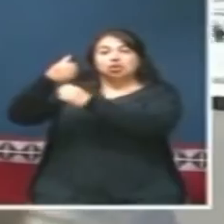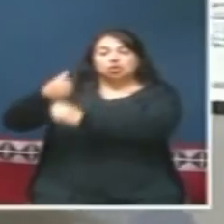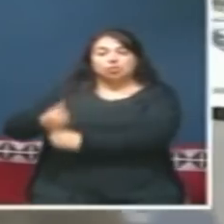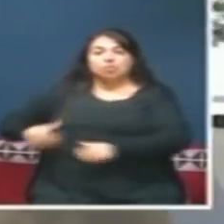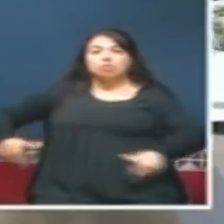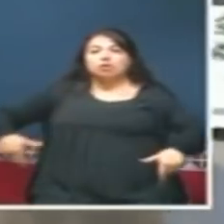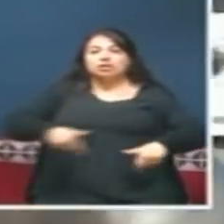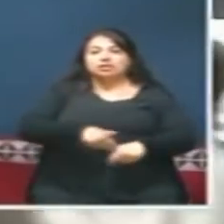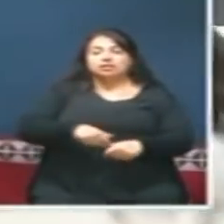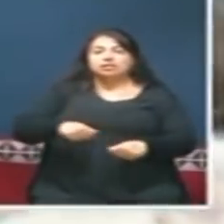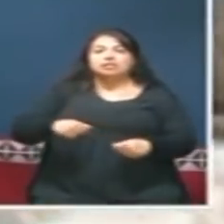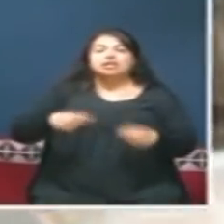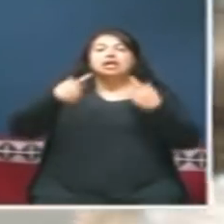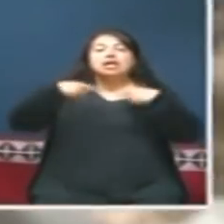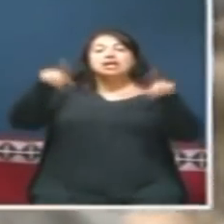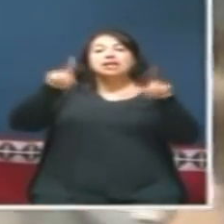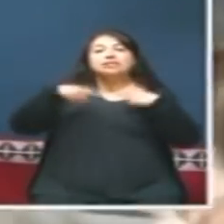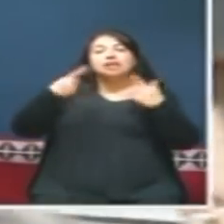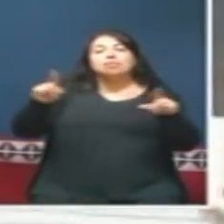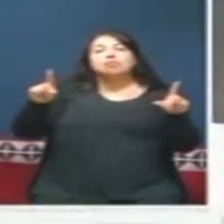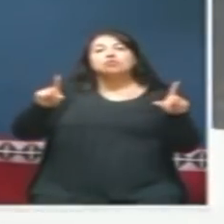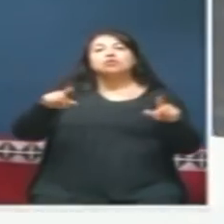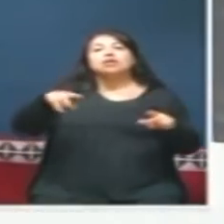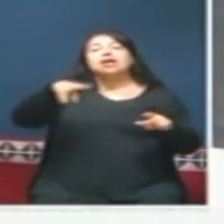Cantamos coplas de Yaraví.